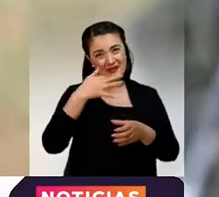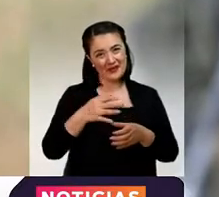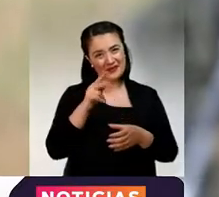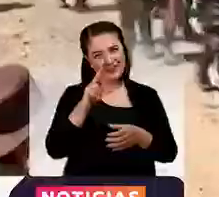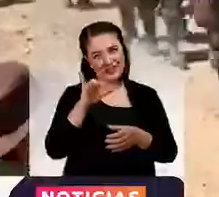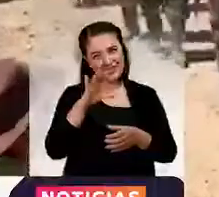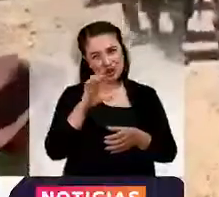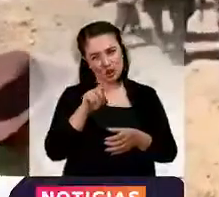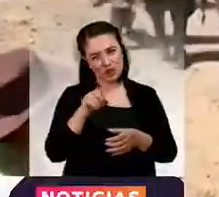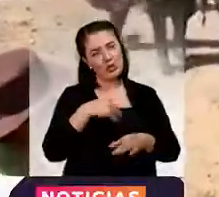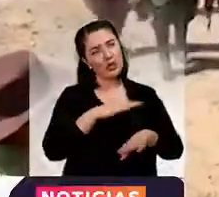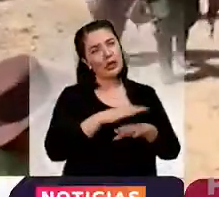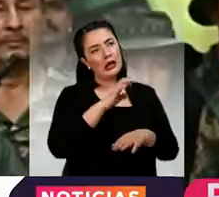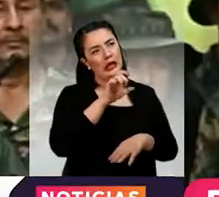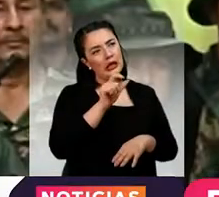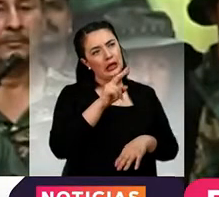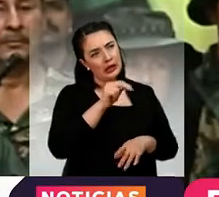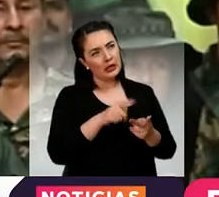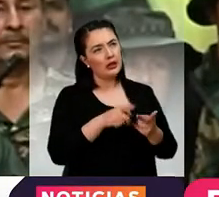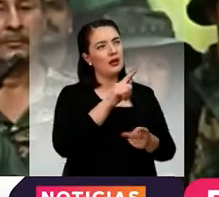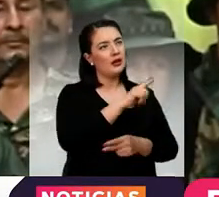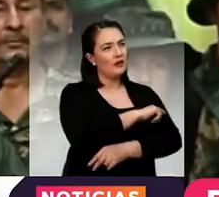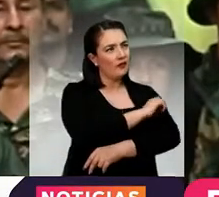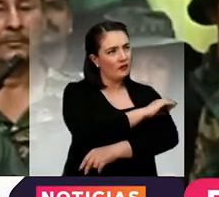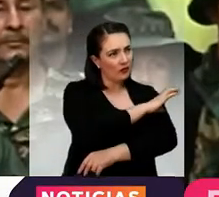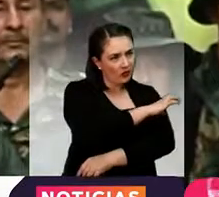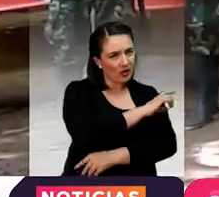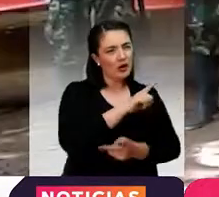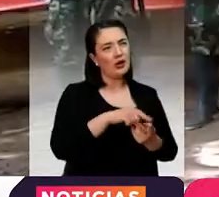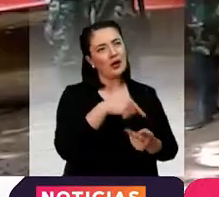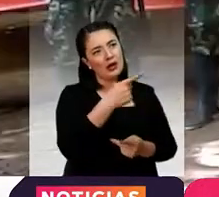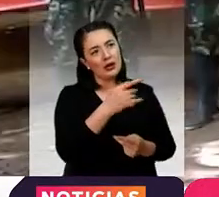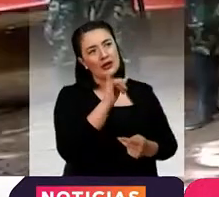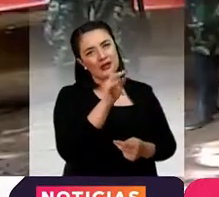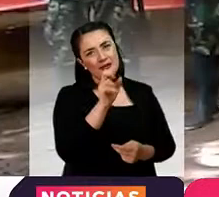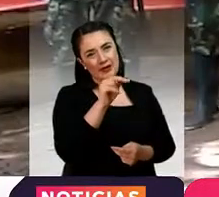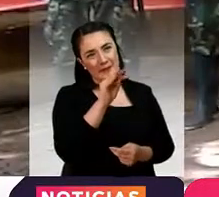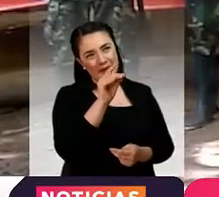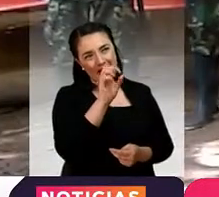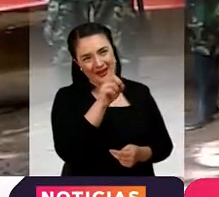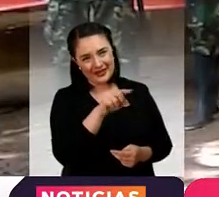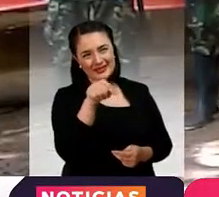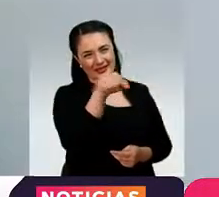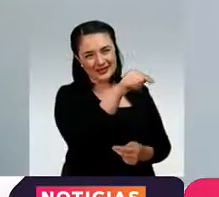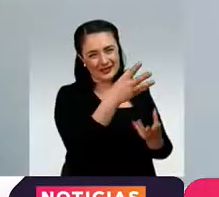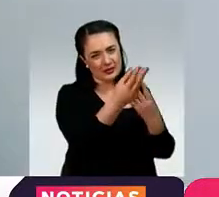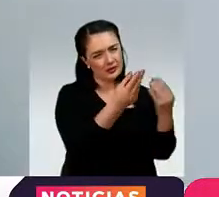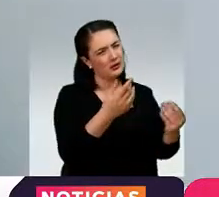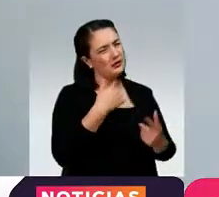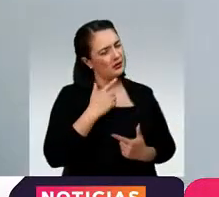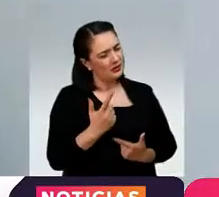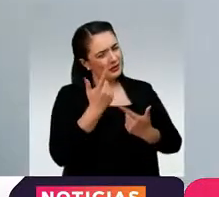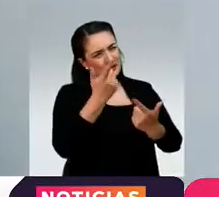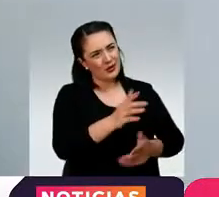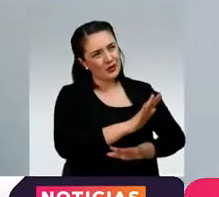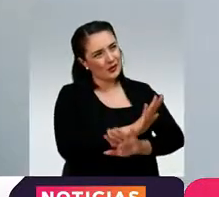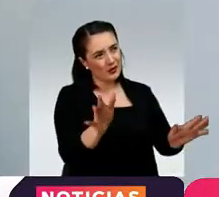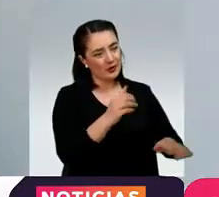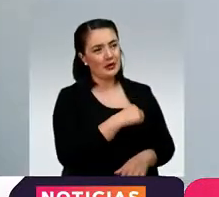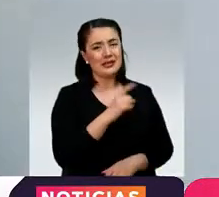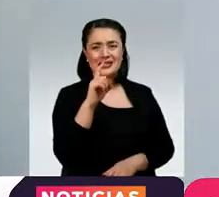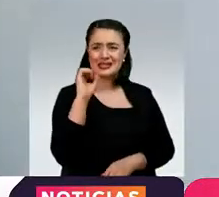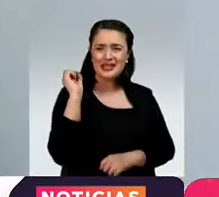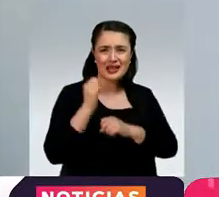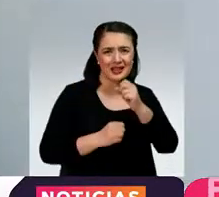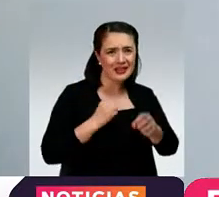ELN, a las disidencias de las FARC y a la segunda Marquetalia de Iván Márquez, Romaña y Asantrich, dejar las armas. 60 años de guerra han puesto